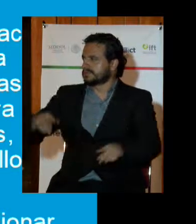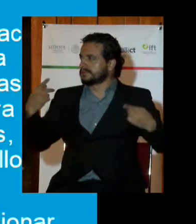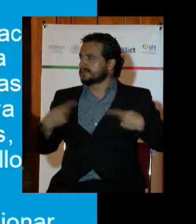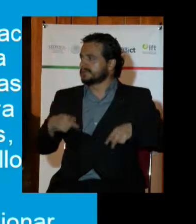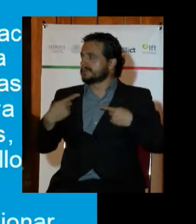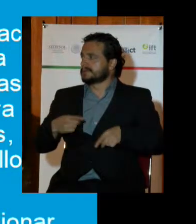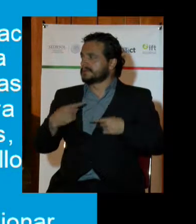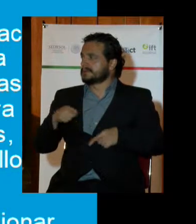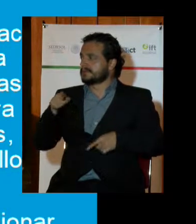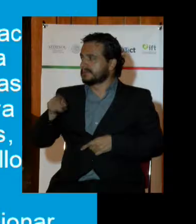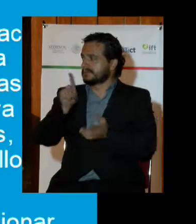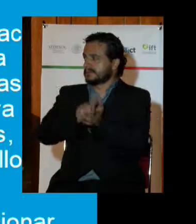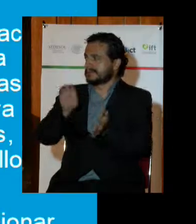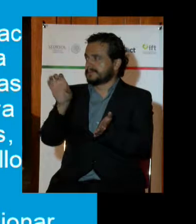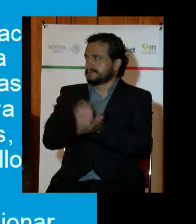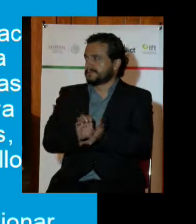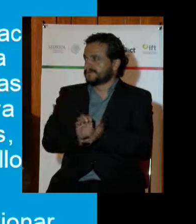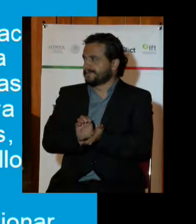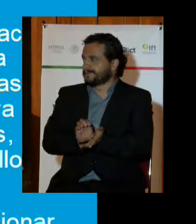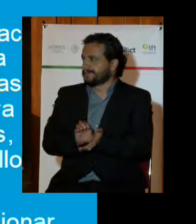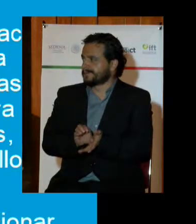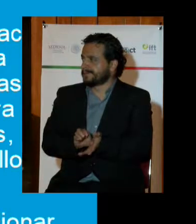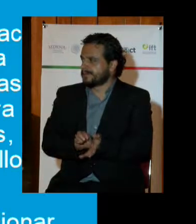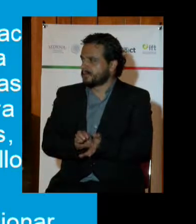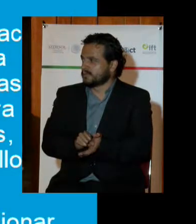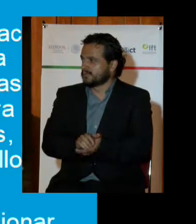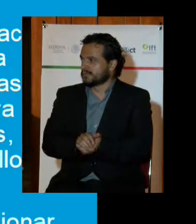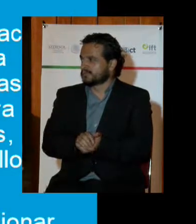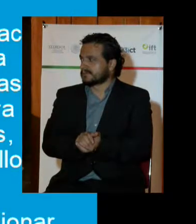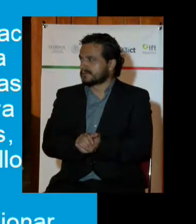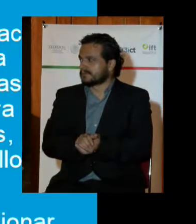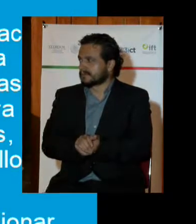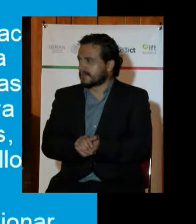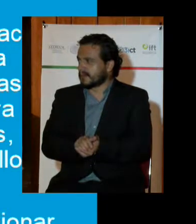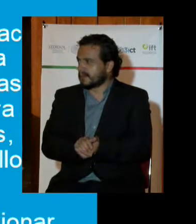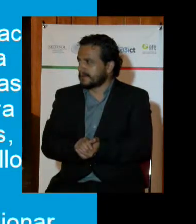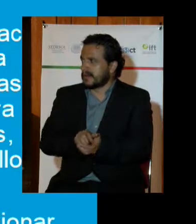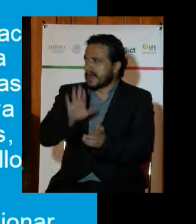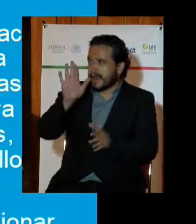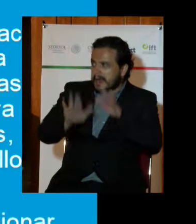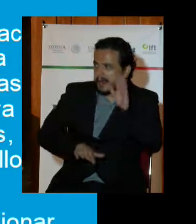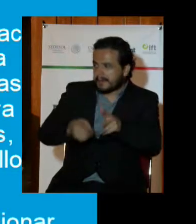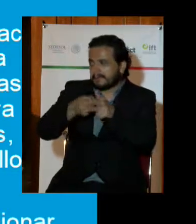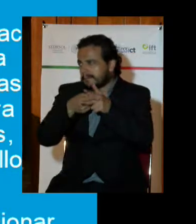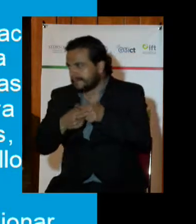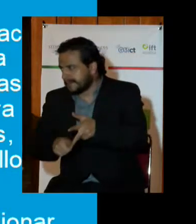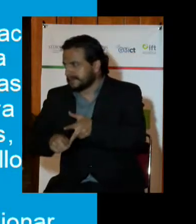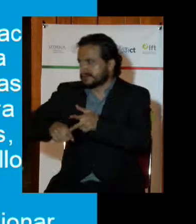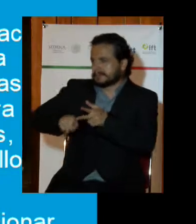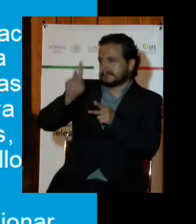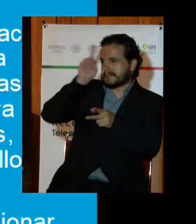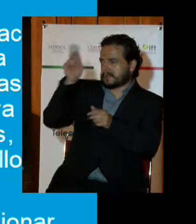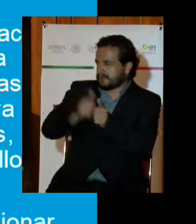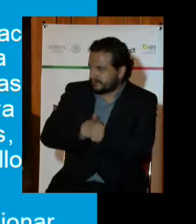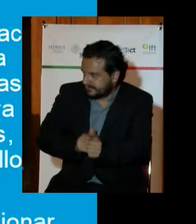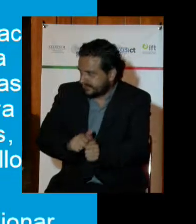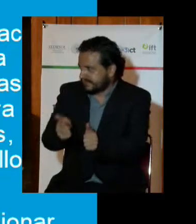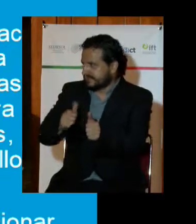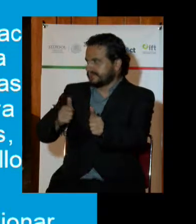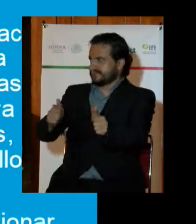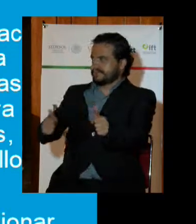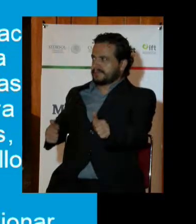Las personas con discapacidad muchas veces comienzan en una peor posición que el resto de la población y tenemos que ayudar a